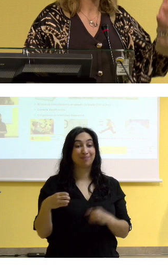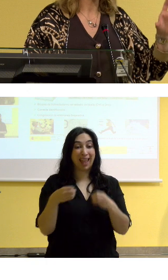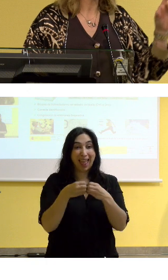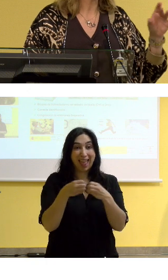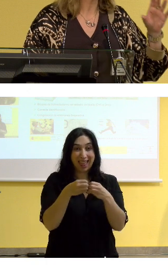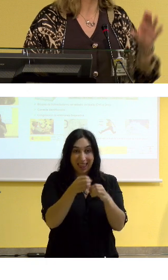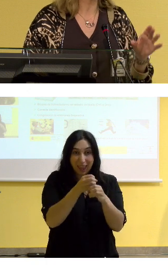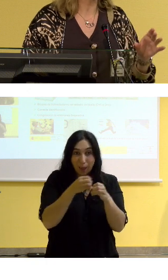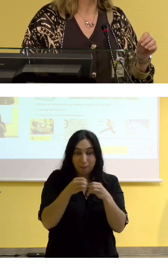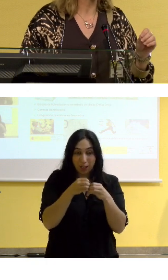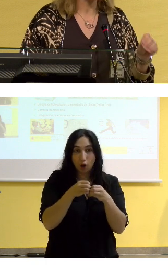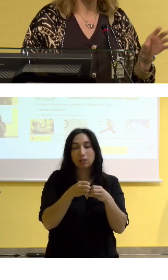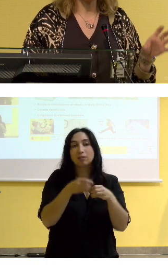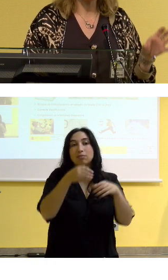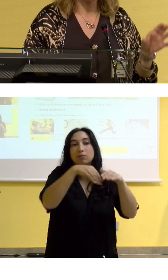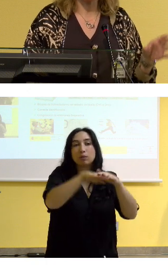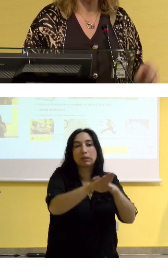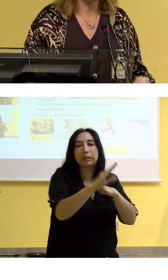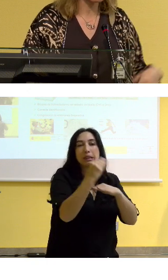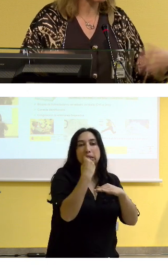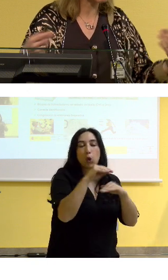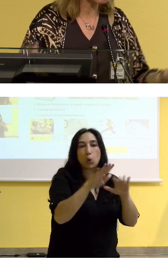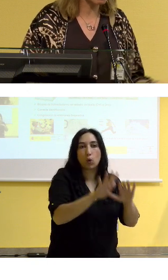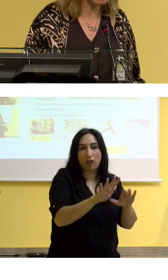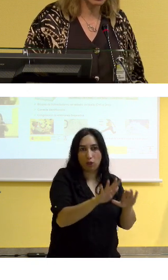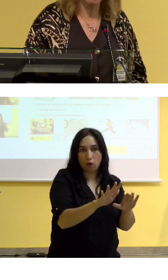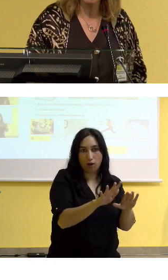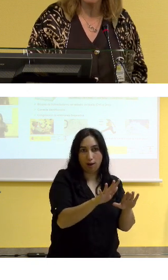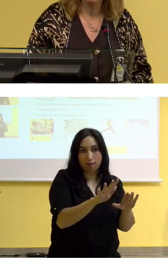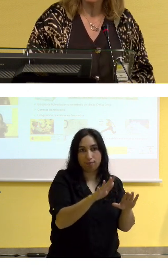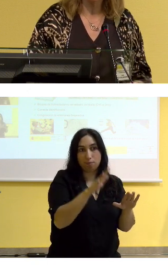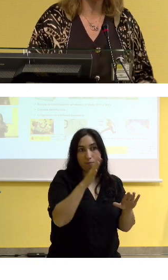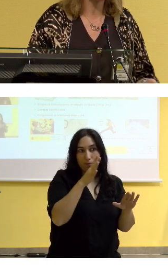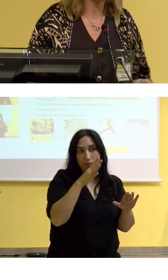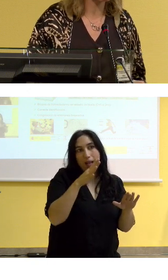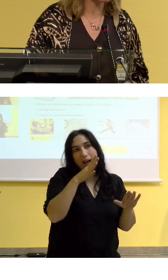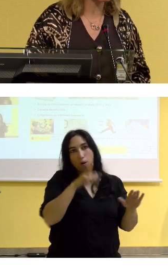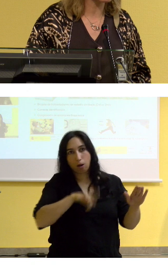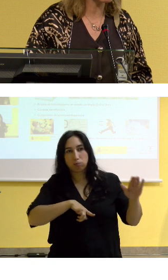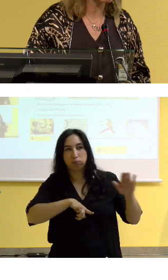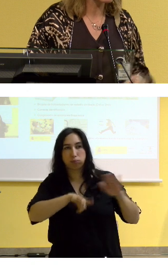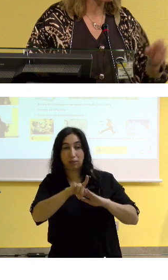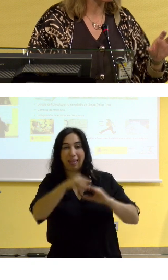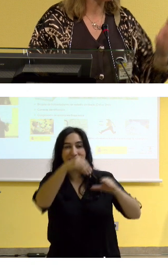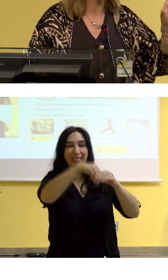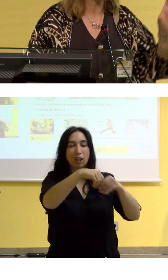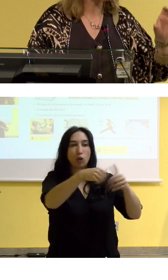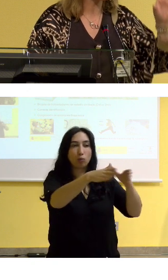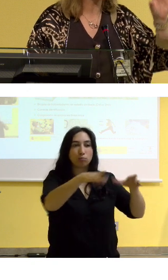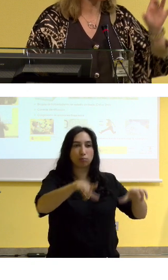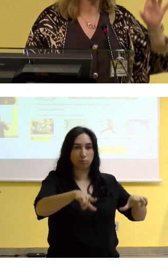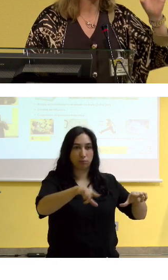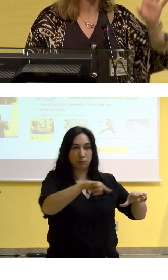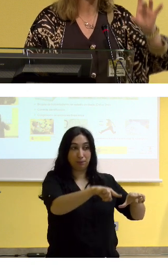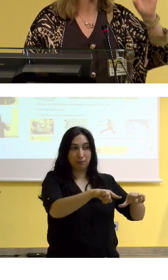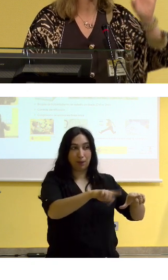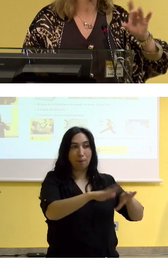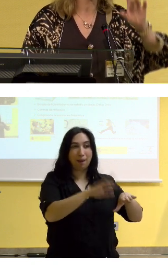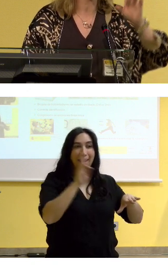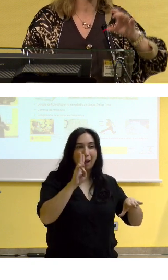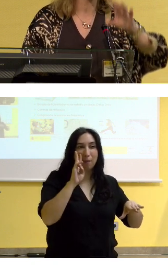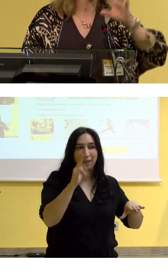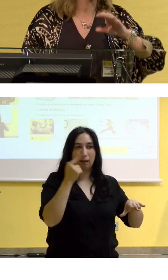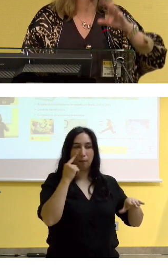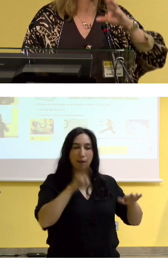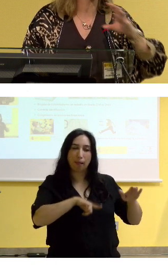se dejan en una incubadora que nosotros ahora, como esto ha avanzado mucho, tiene una cámara dentro. Entonces nosotros vamos a poder ir viendo cómo se